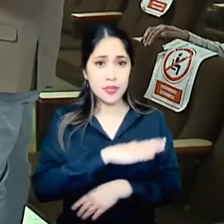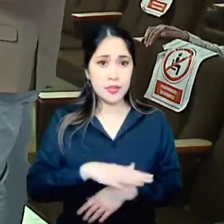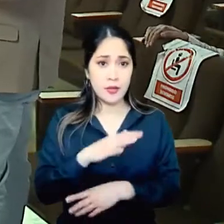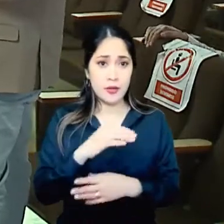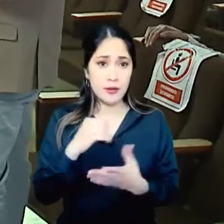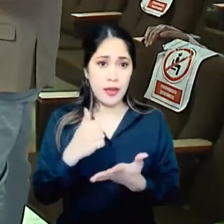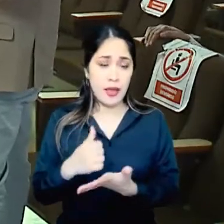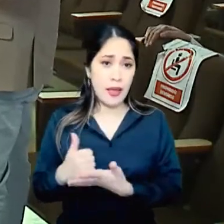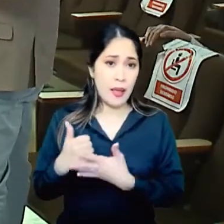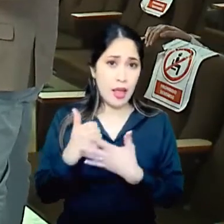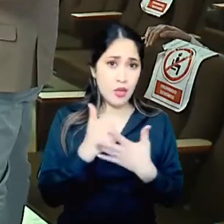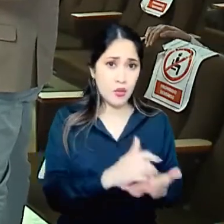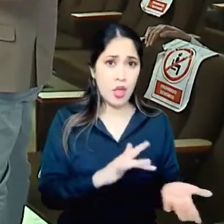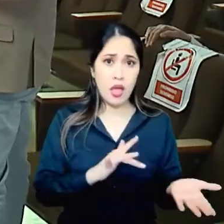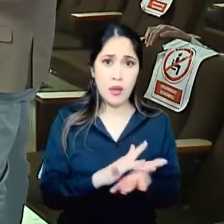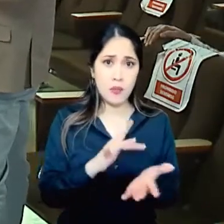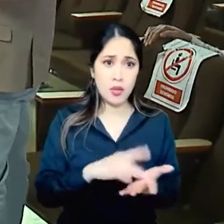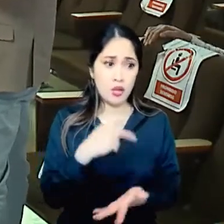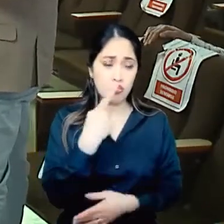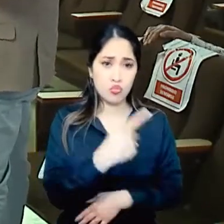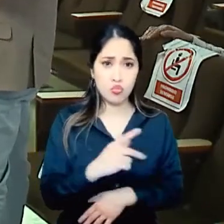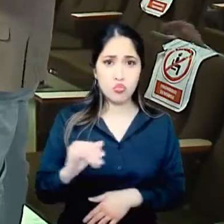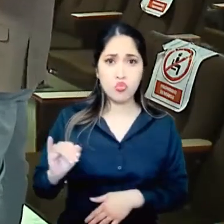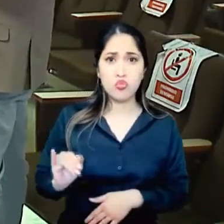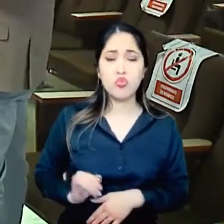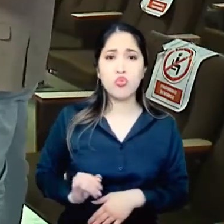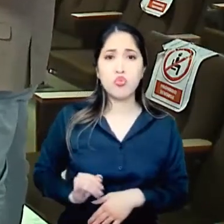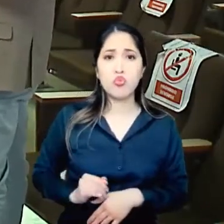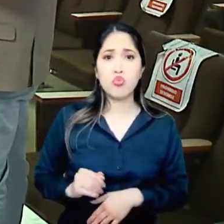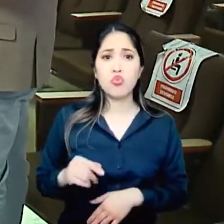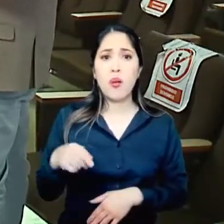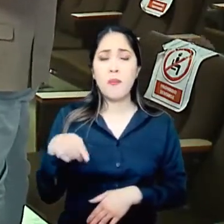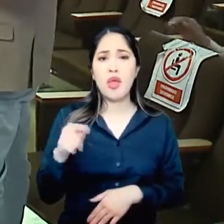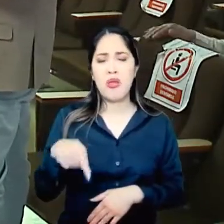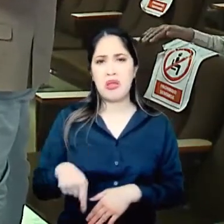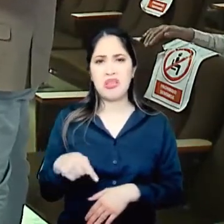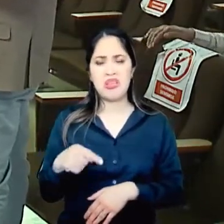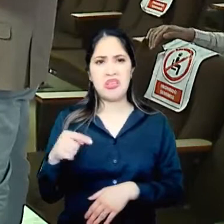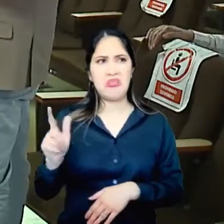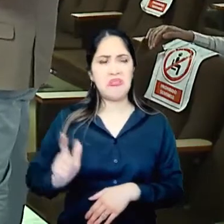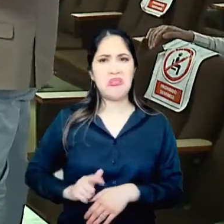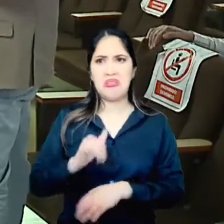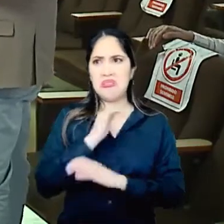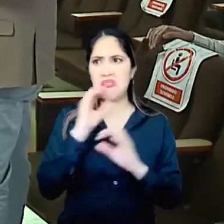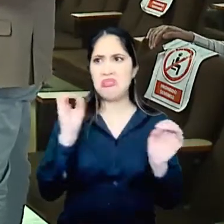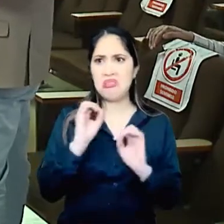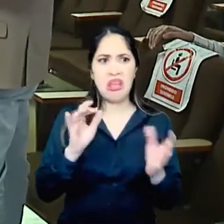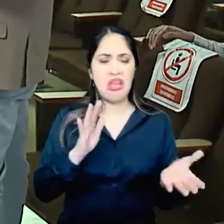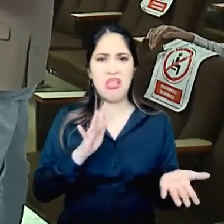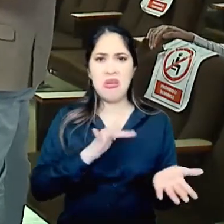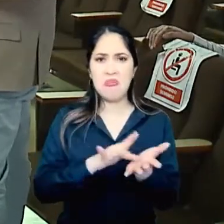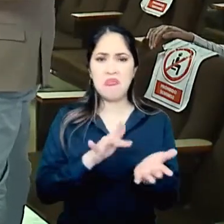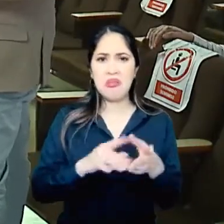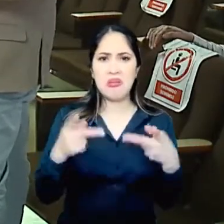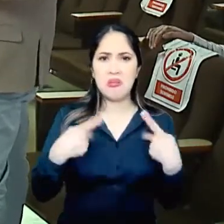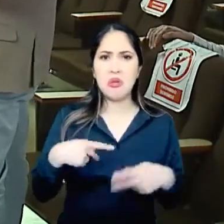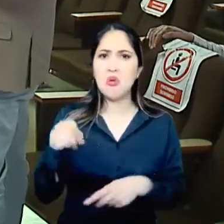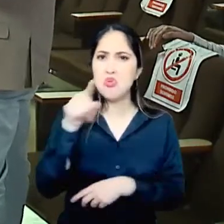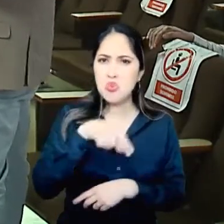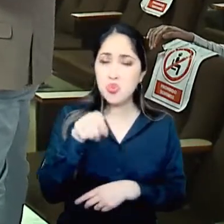los ciudadanos. ¿Usted va a terminar con este saqueo o simplemente va a pasar a la historia